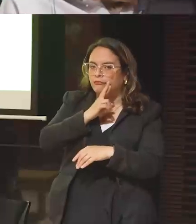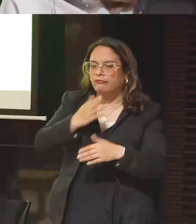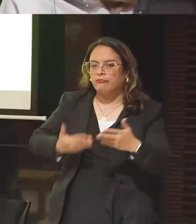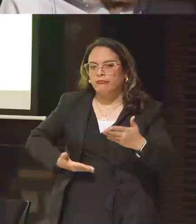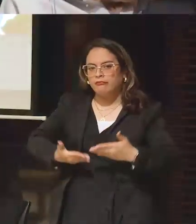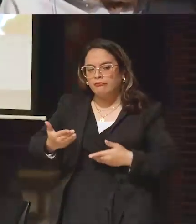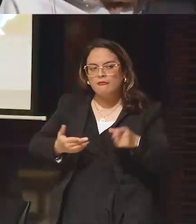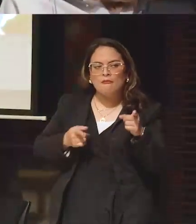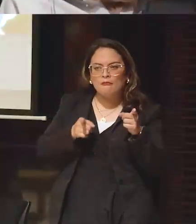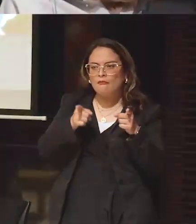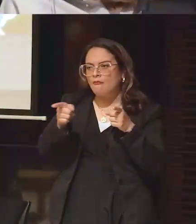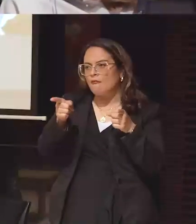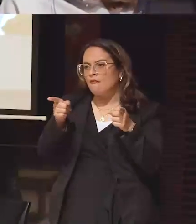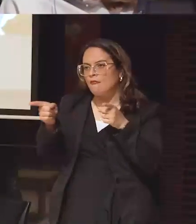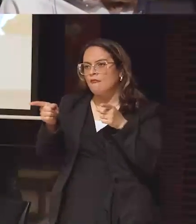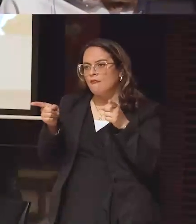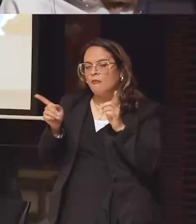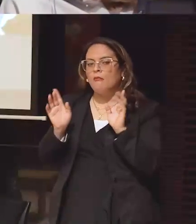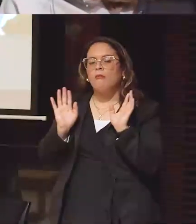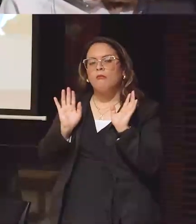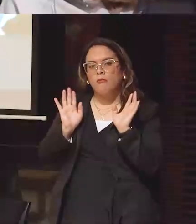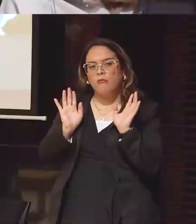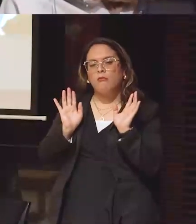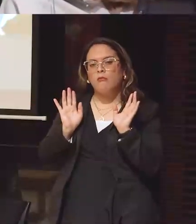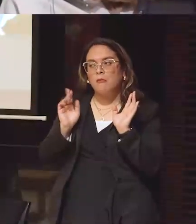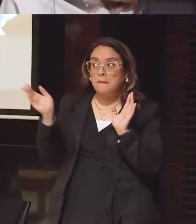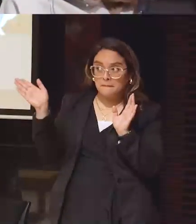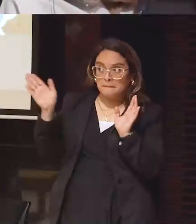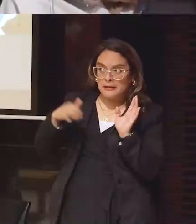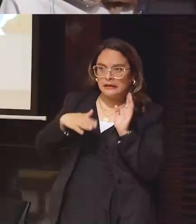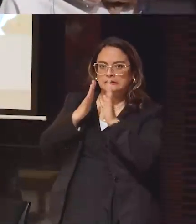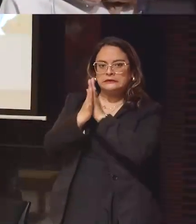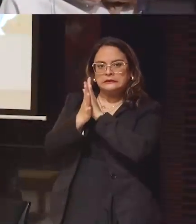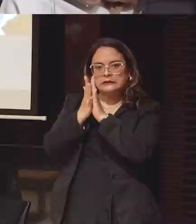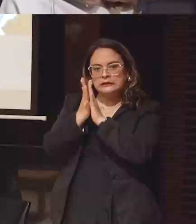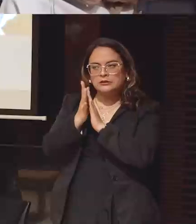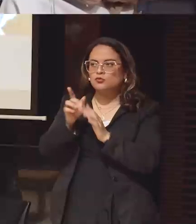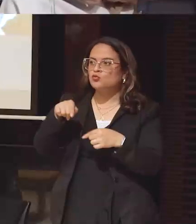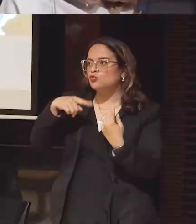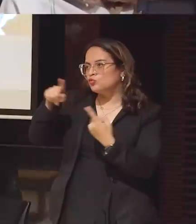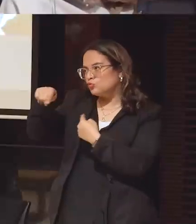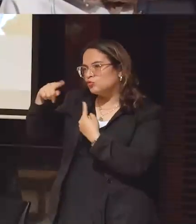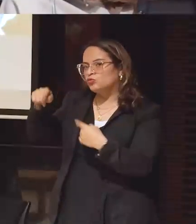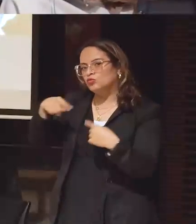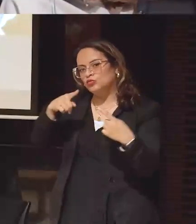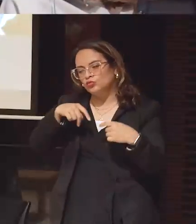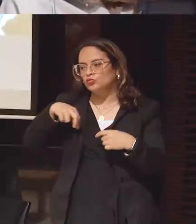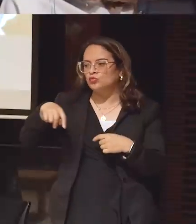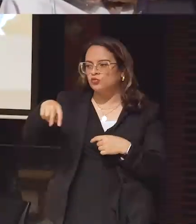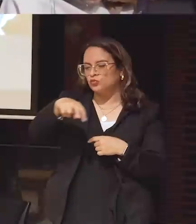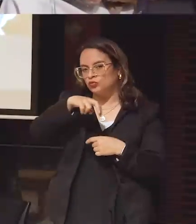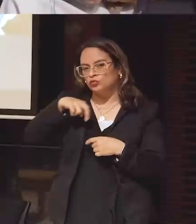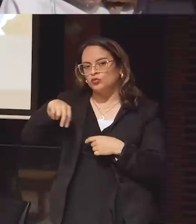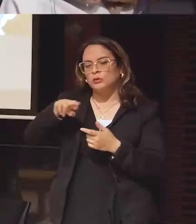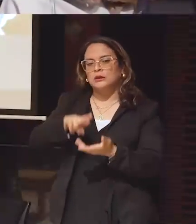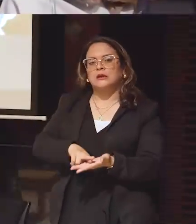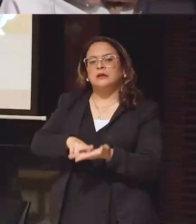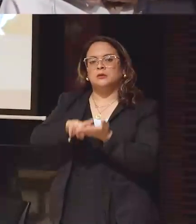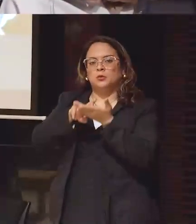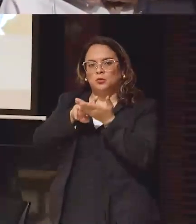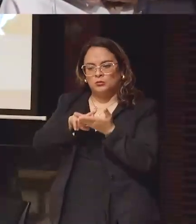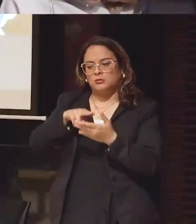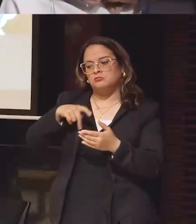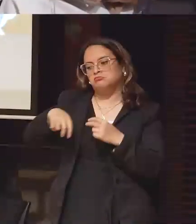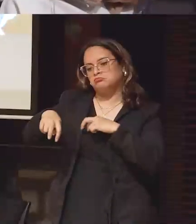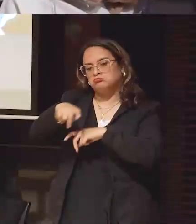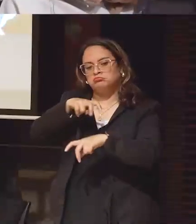podemos proponer a la audiencia, cada uno de ustedes, oigan, venga el Parches, el centro, venga a vivir el centro, volvamos a rotar el centro, a recuperar estos espacios públicos